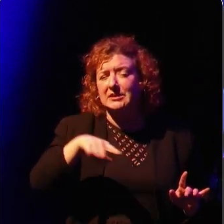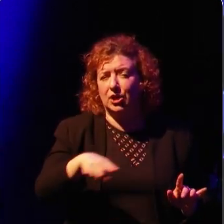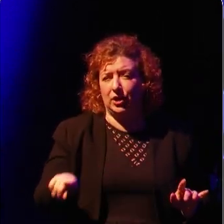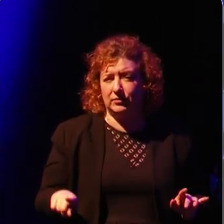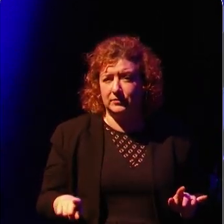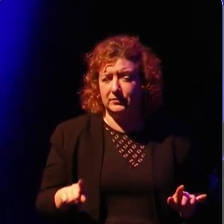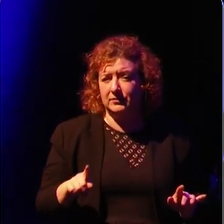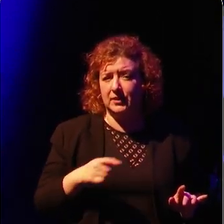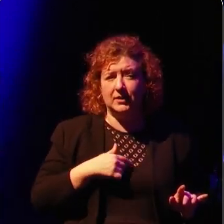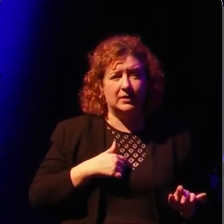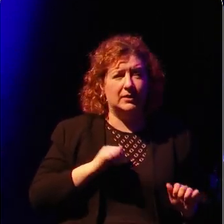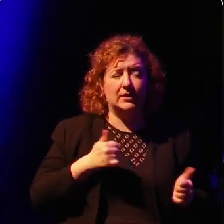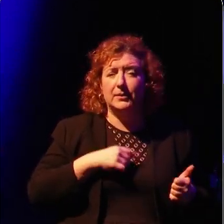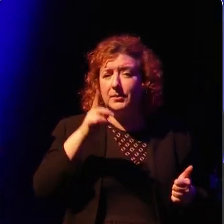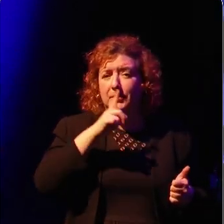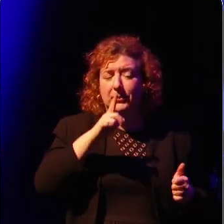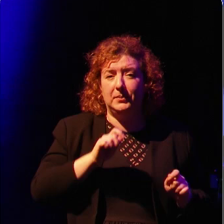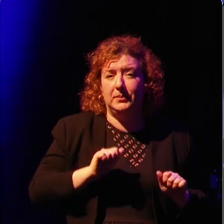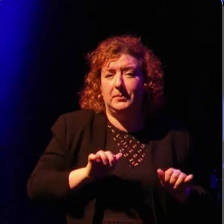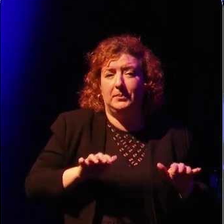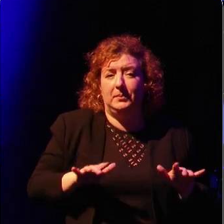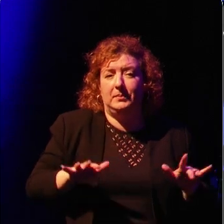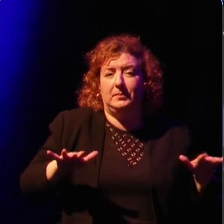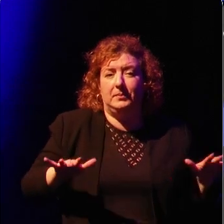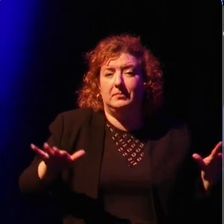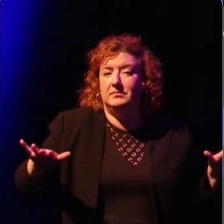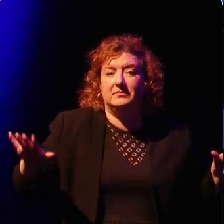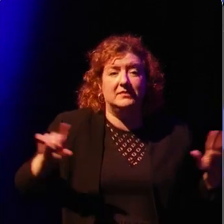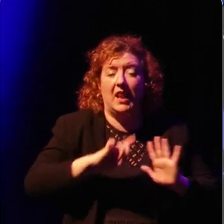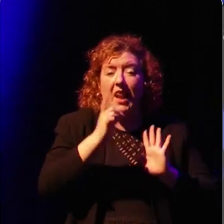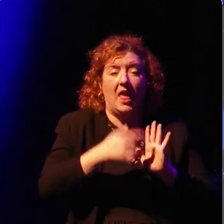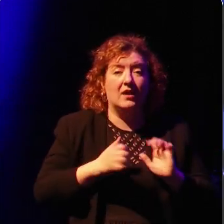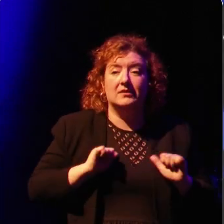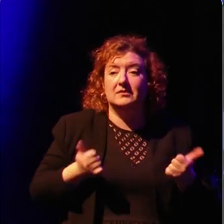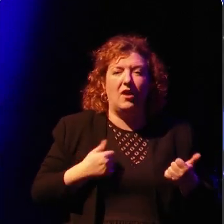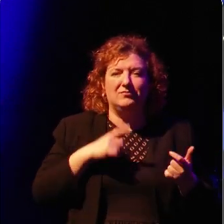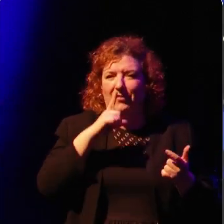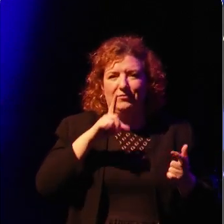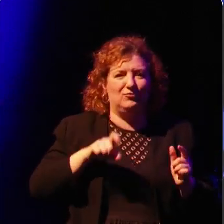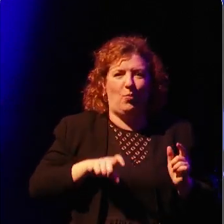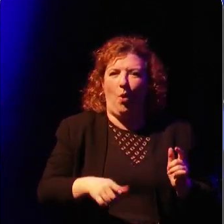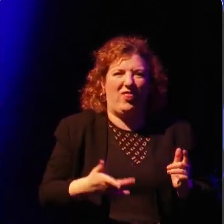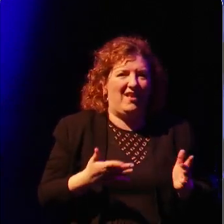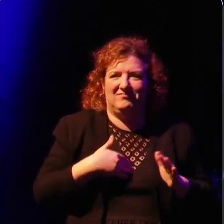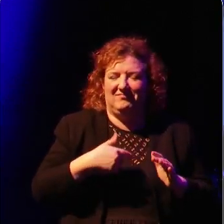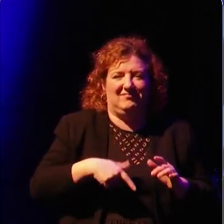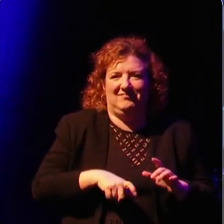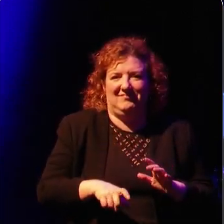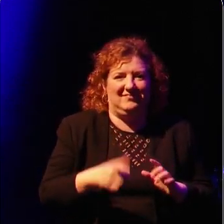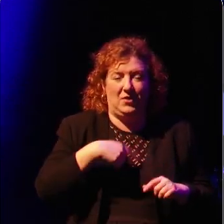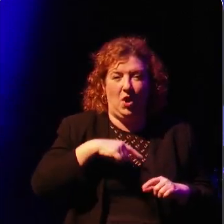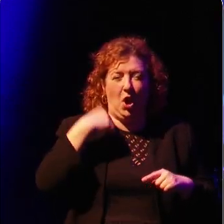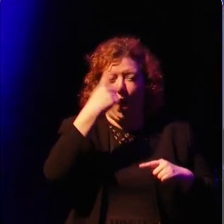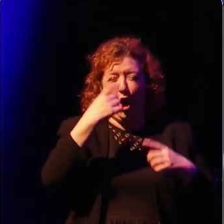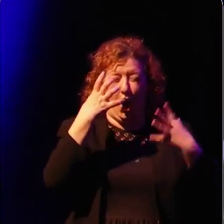Y cuando se huele, eso que empieza a suceder con el aire de la habitación, que dice, esto se está pudriendo, se me empiezan a poner los ojos rojos,